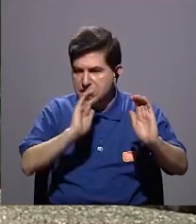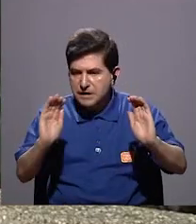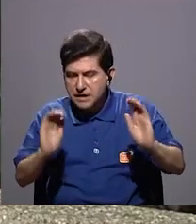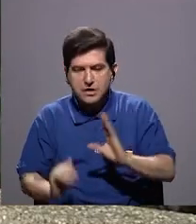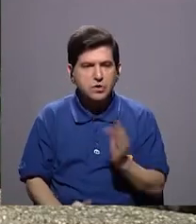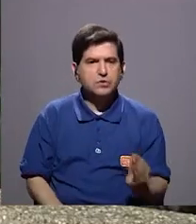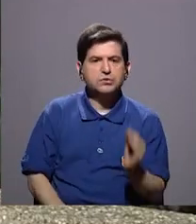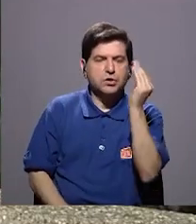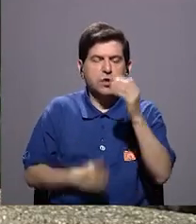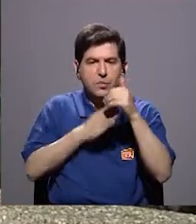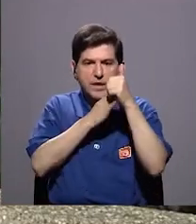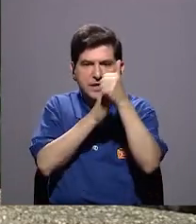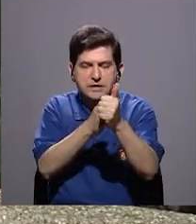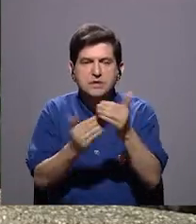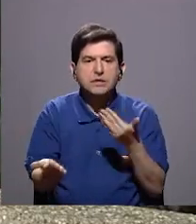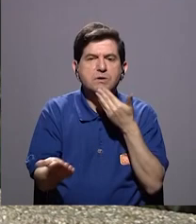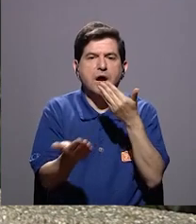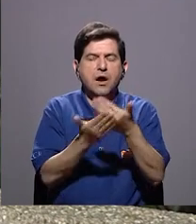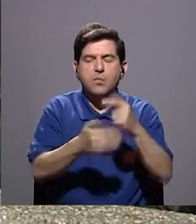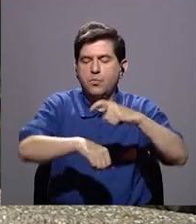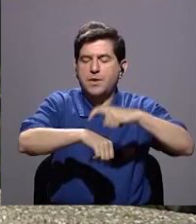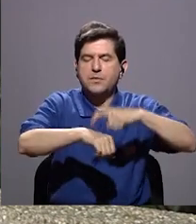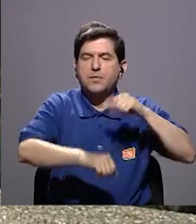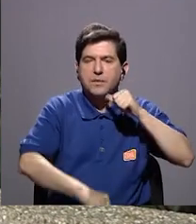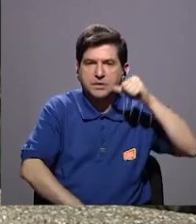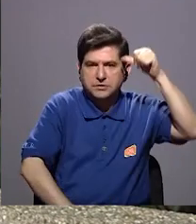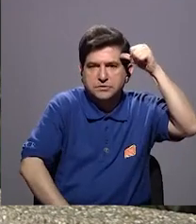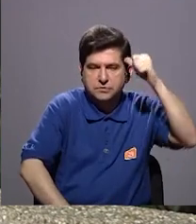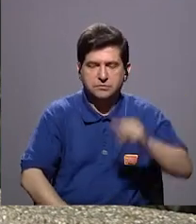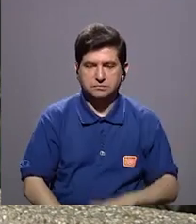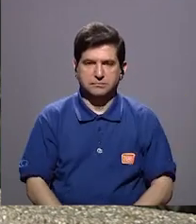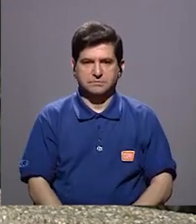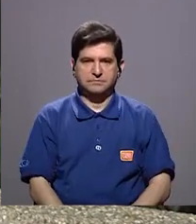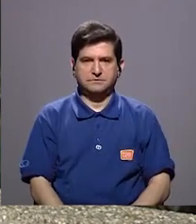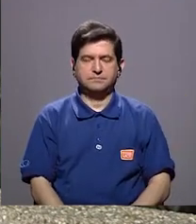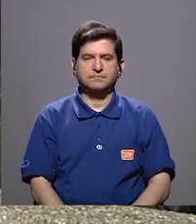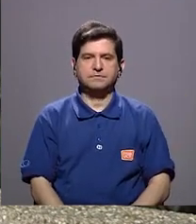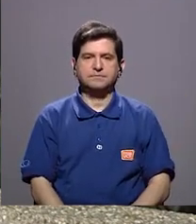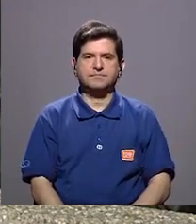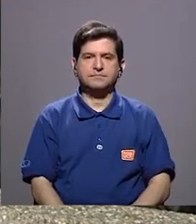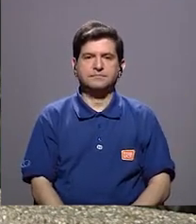y a los adolescentes a una buena adultez. ¿Cuáles son